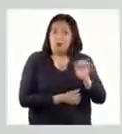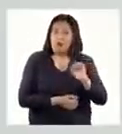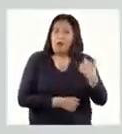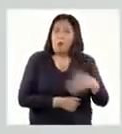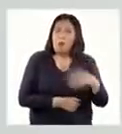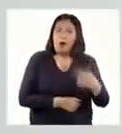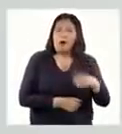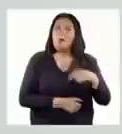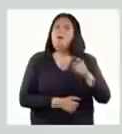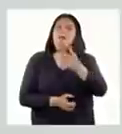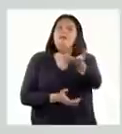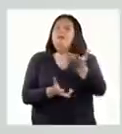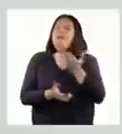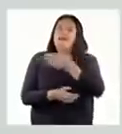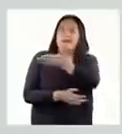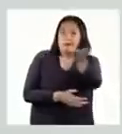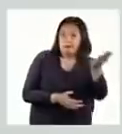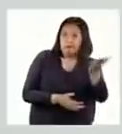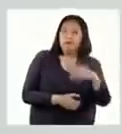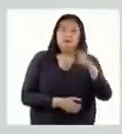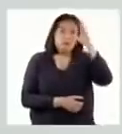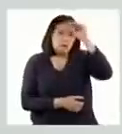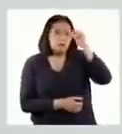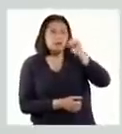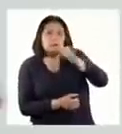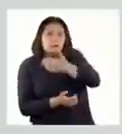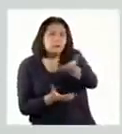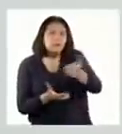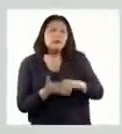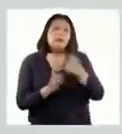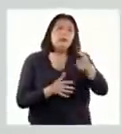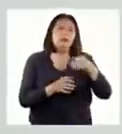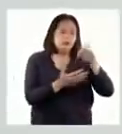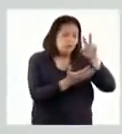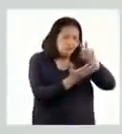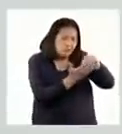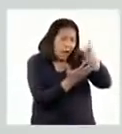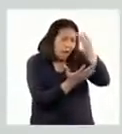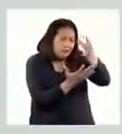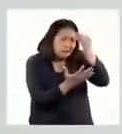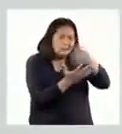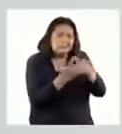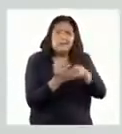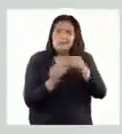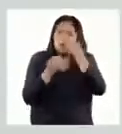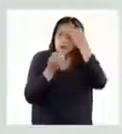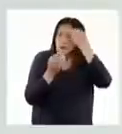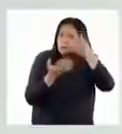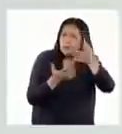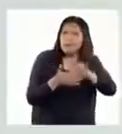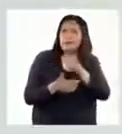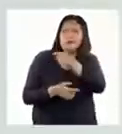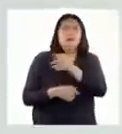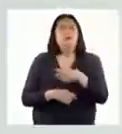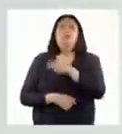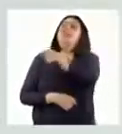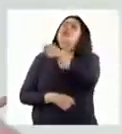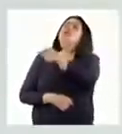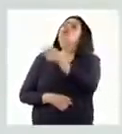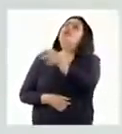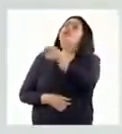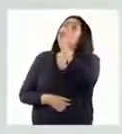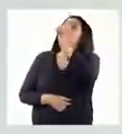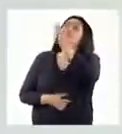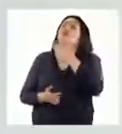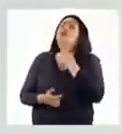Y quiero invitar a todos ustedes, chicas, chicos, a informarse tanto como Patricia. ¿Y el suyo, profe?